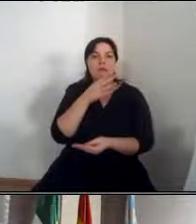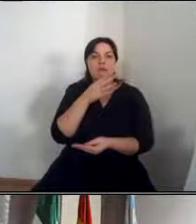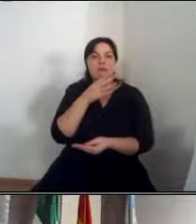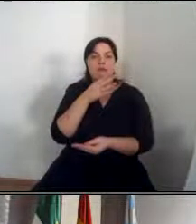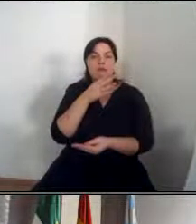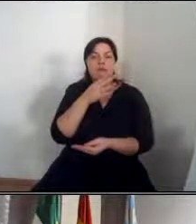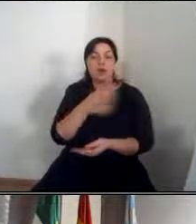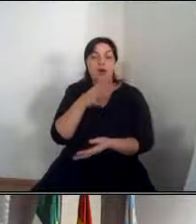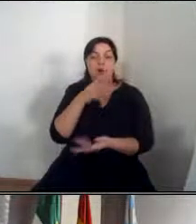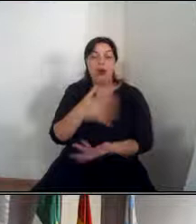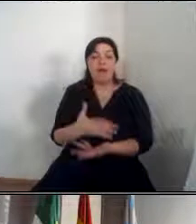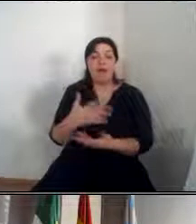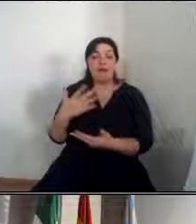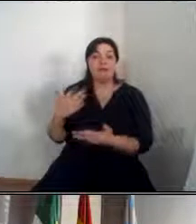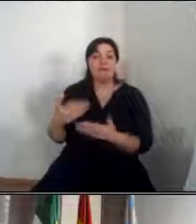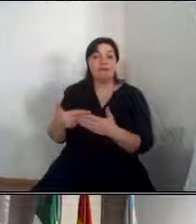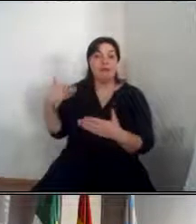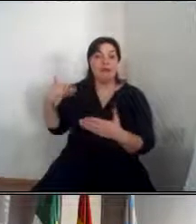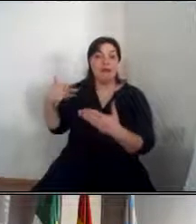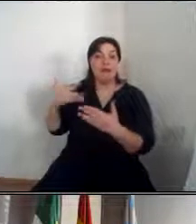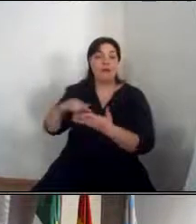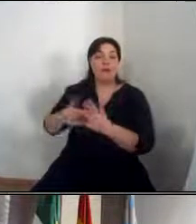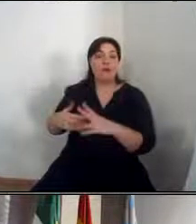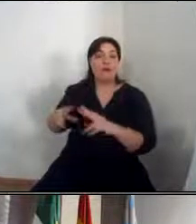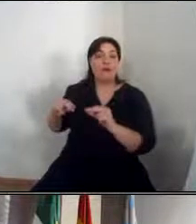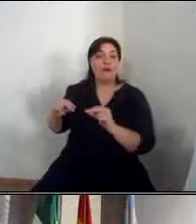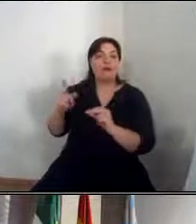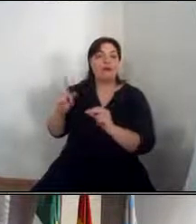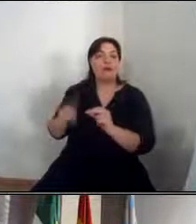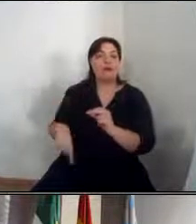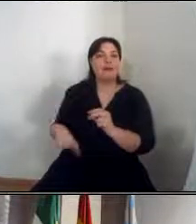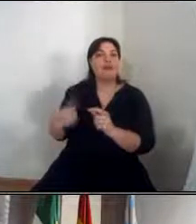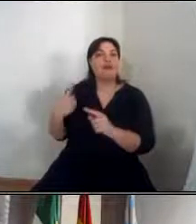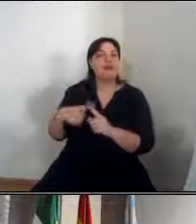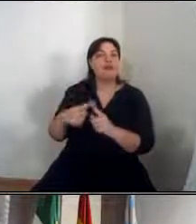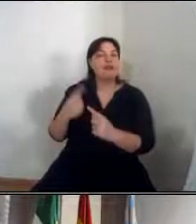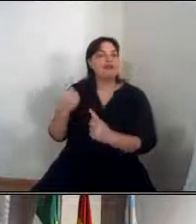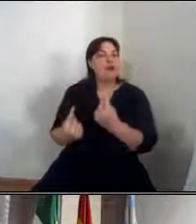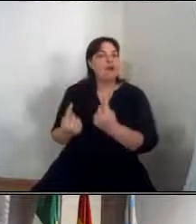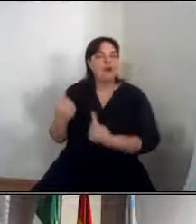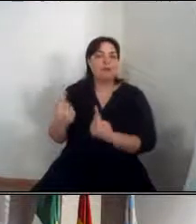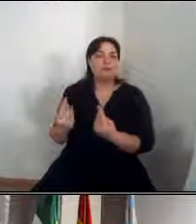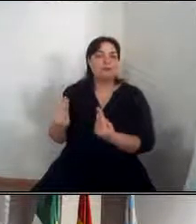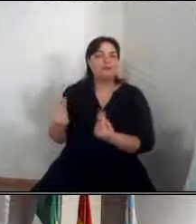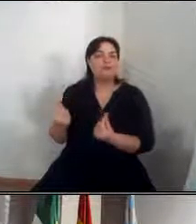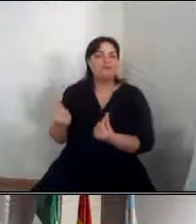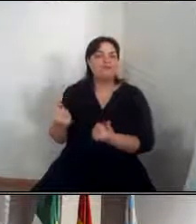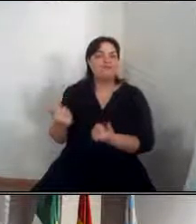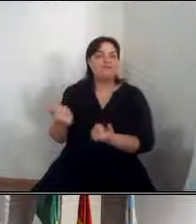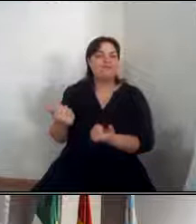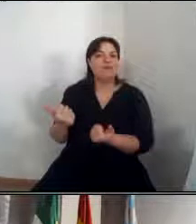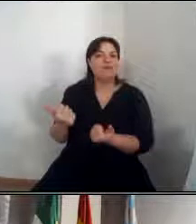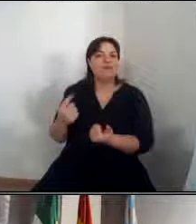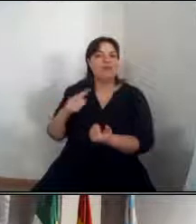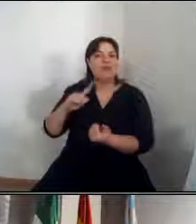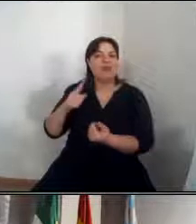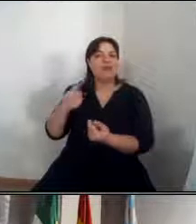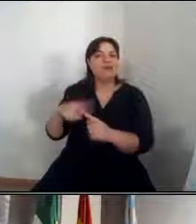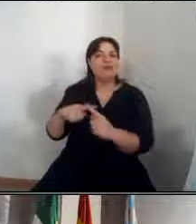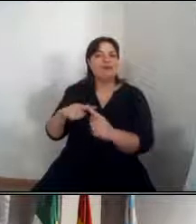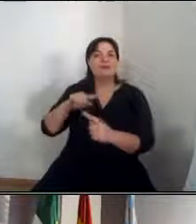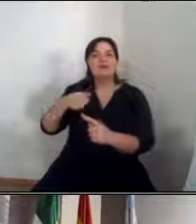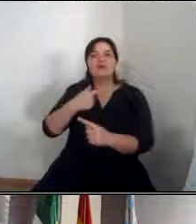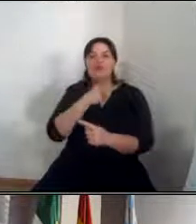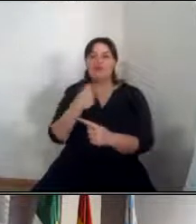está acabando, pues ha tenido también pues algunas cosas y algunas irregularidades que no nos han